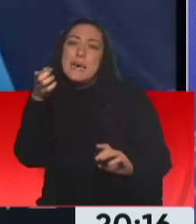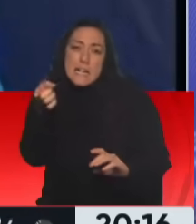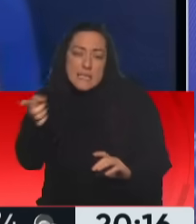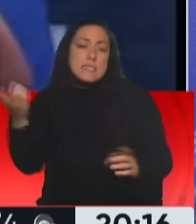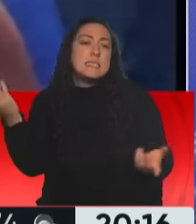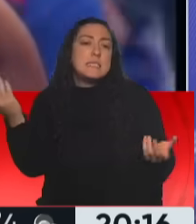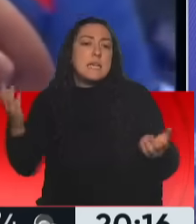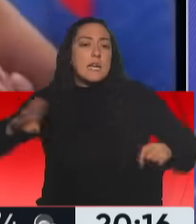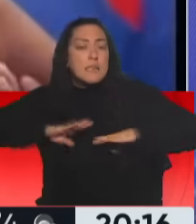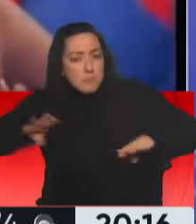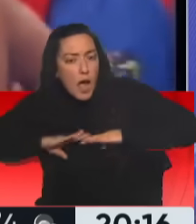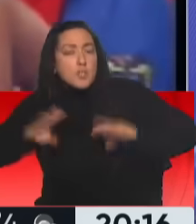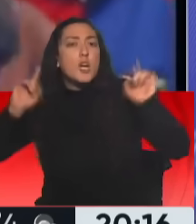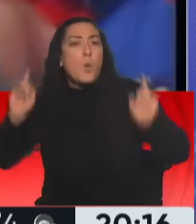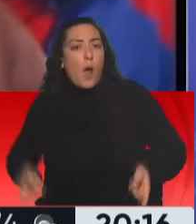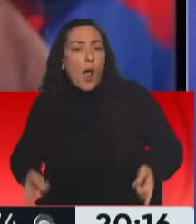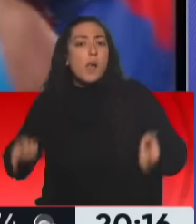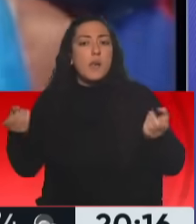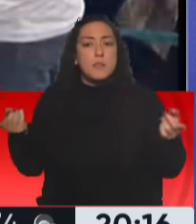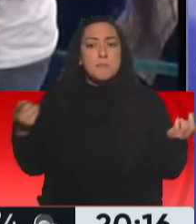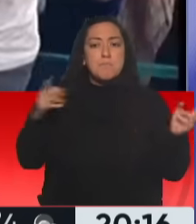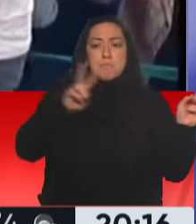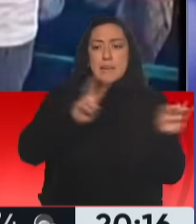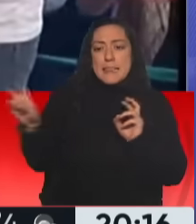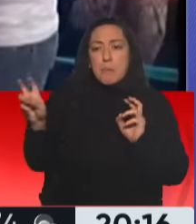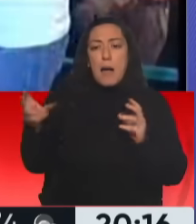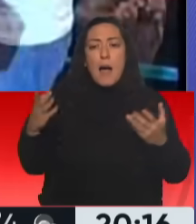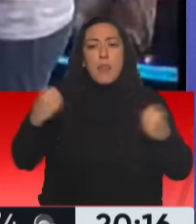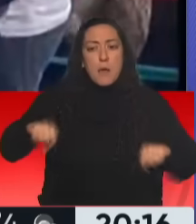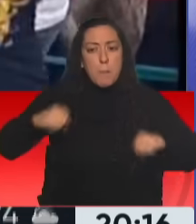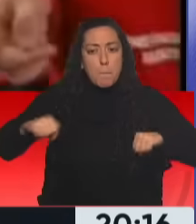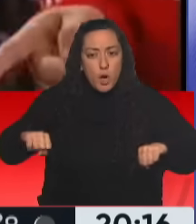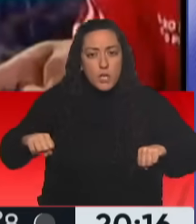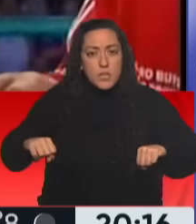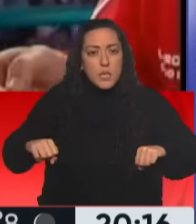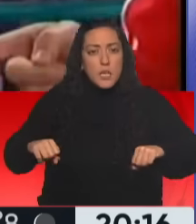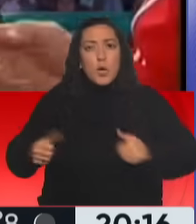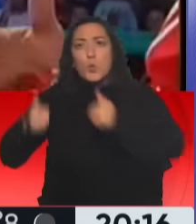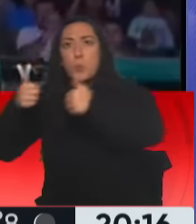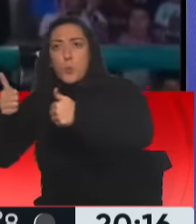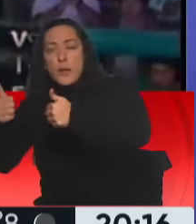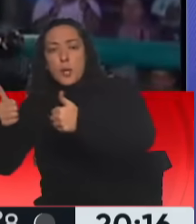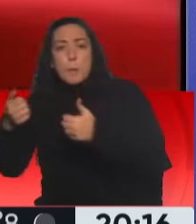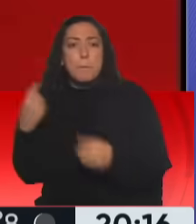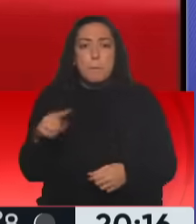muchísimo al gimnasio. Toda esta cuestión tiene que ver porque es bueno el deporte, pero